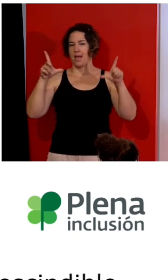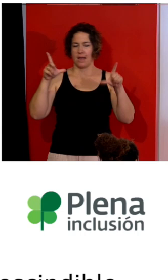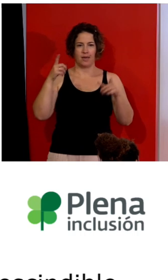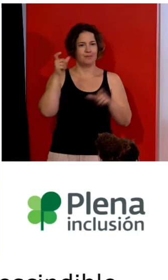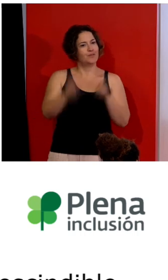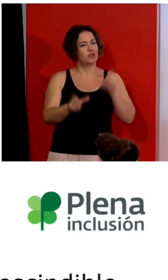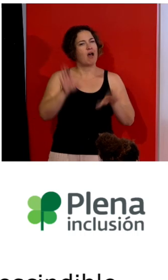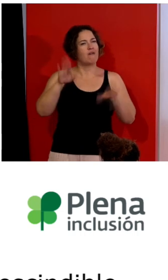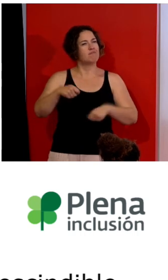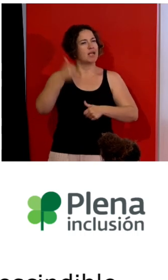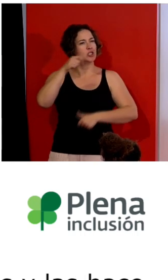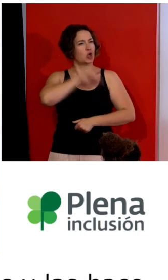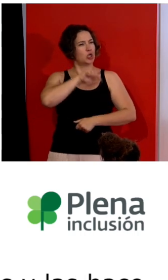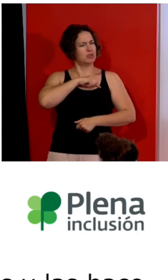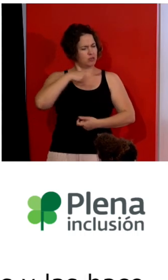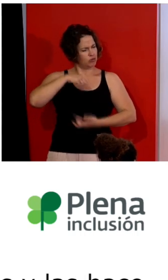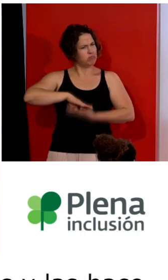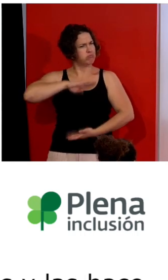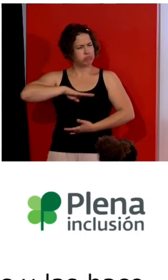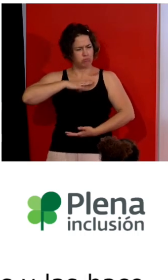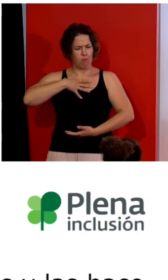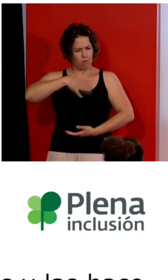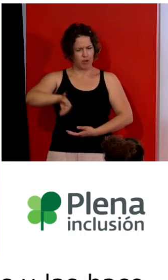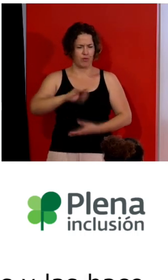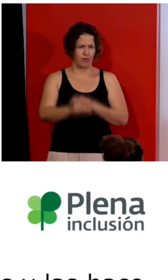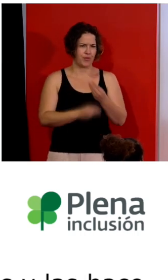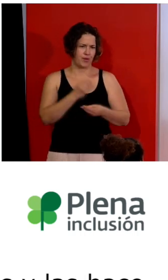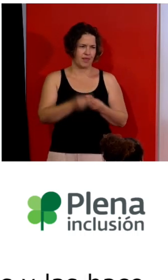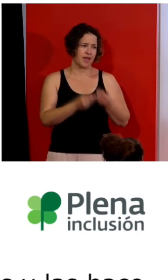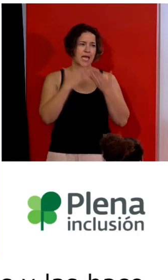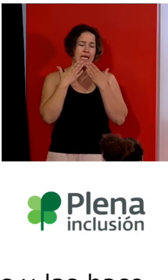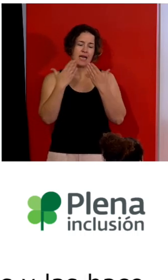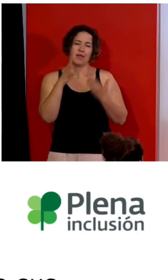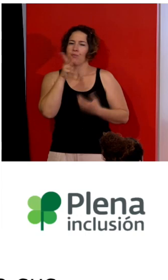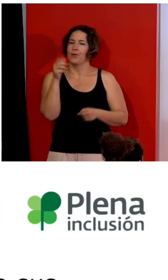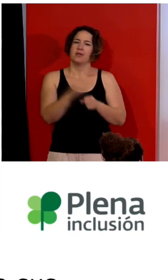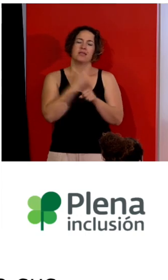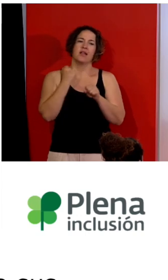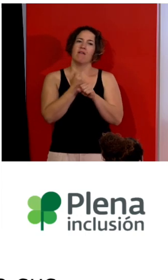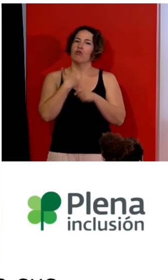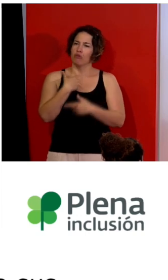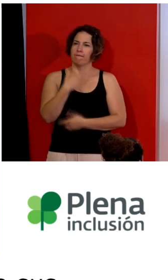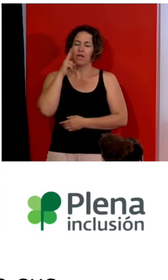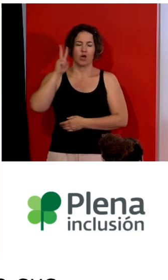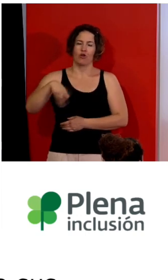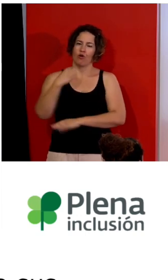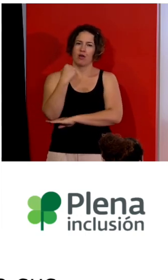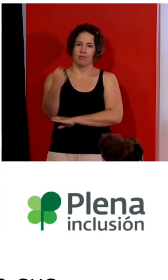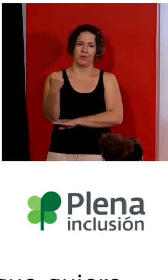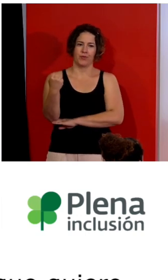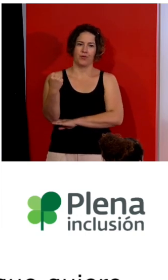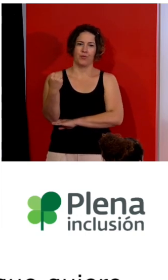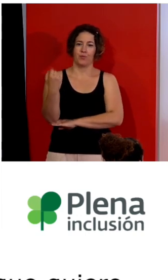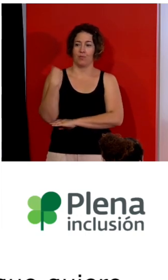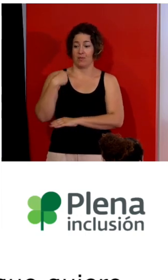más conscientes de su potencial y de sus posibilidades. Gracias por una labor que quiero reconocer y apoyar desde